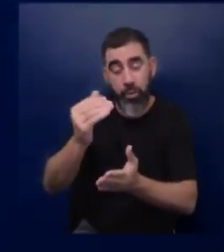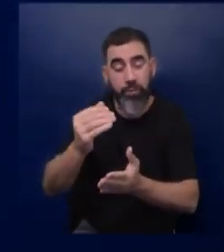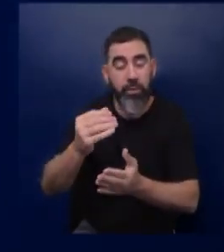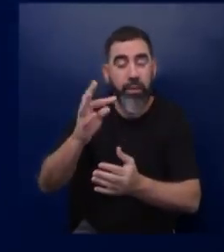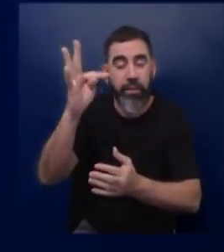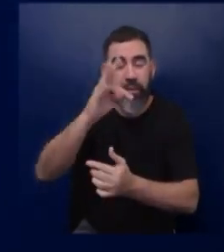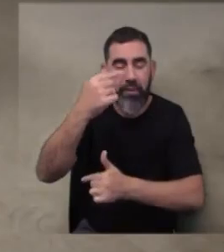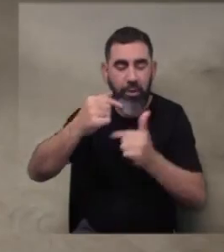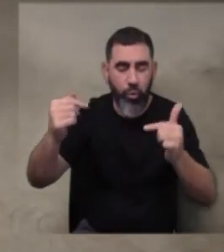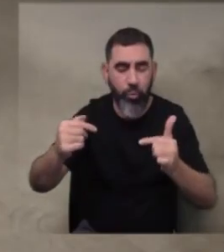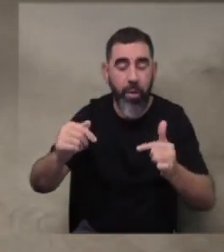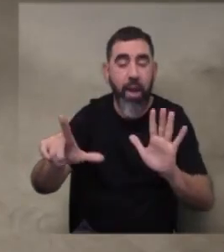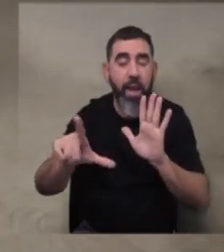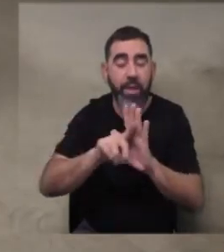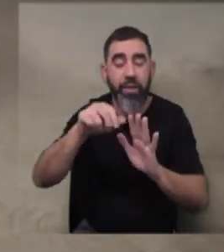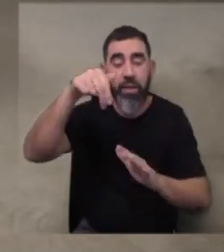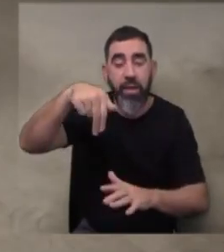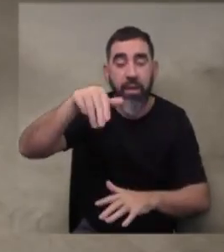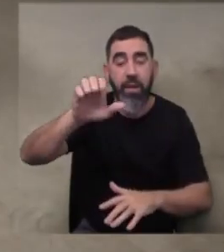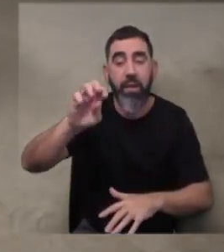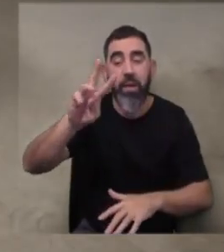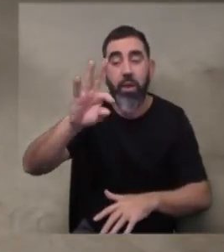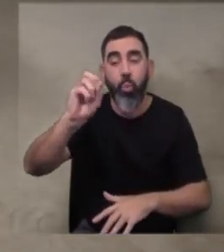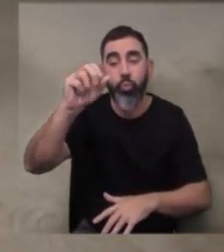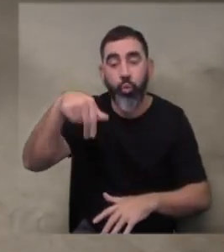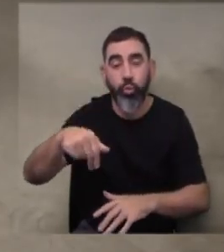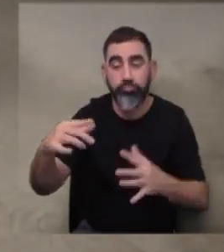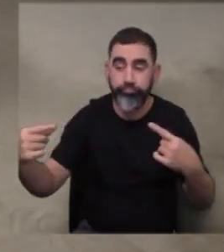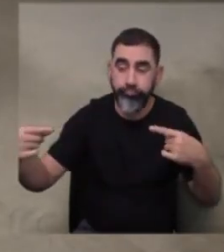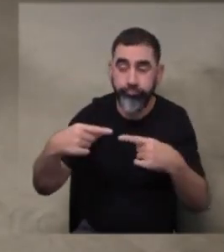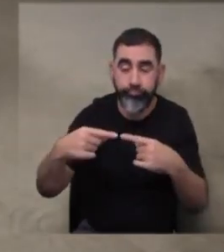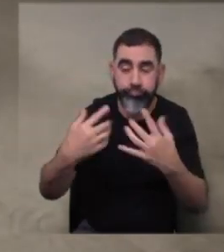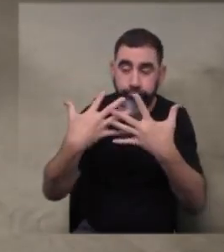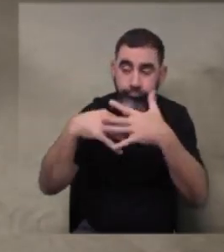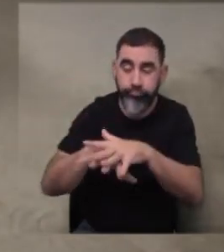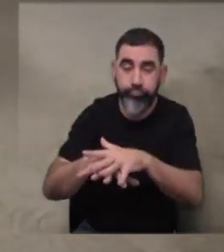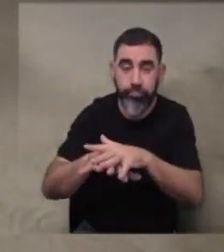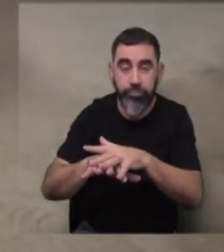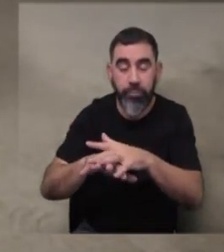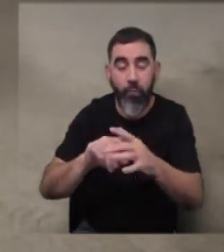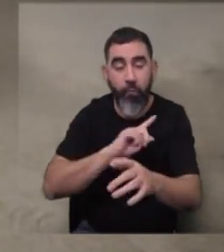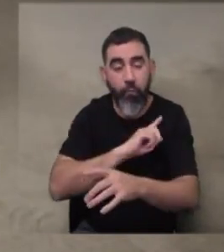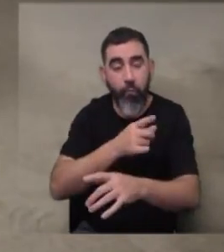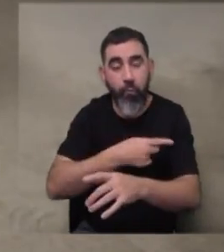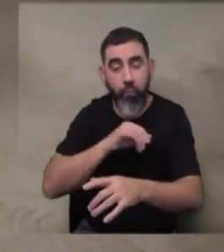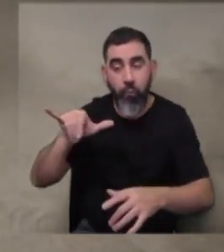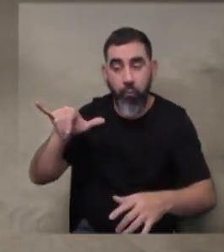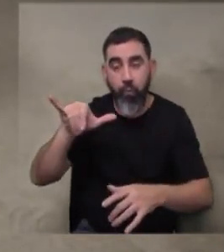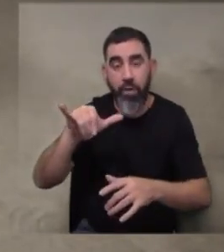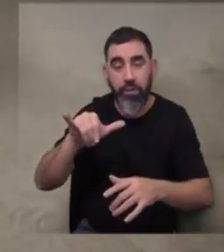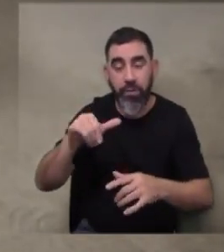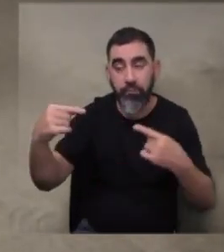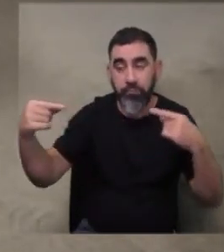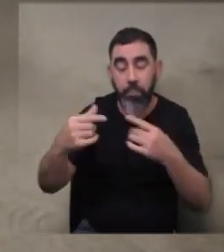efecto Venturi y las leyes de Newton. Una combinación de todo eso hace que se genere la fuerza aerodinámica, que es la opuesta al peso,